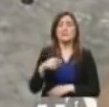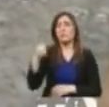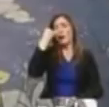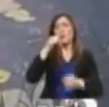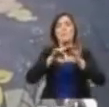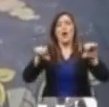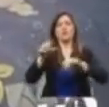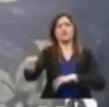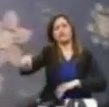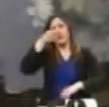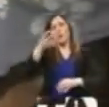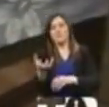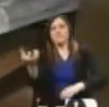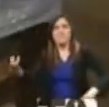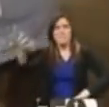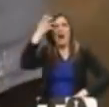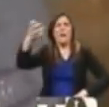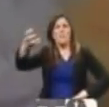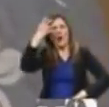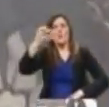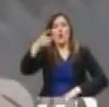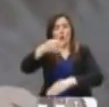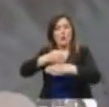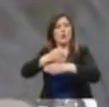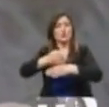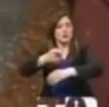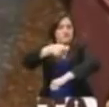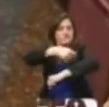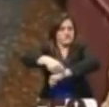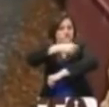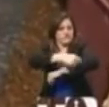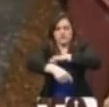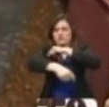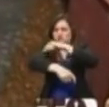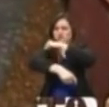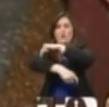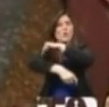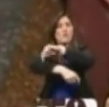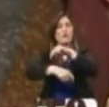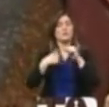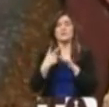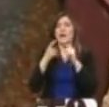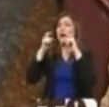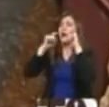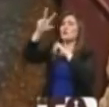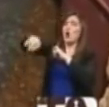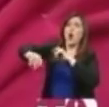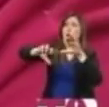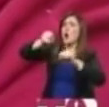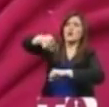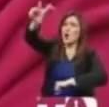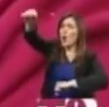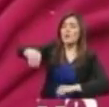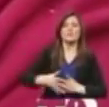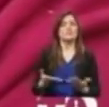con un palo, con una roca y le hicieron varios cortes con un estilete cuando gritaba y defendía a su hija para que no le hagan nada.